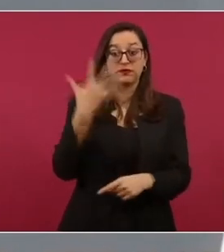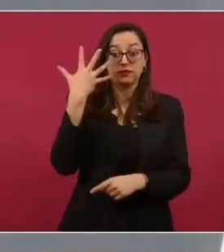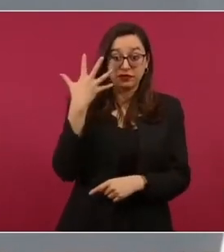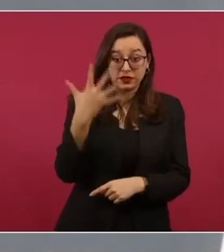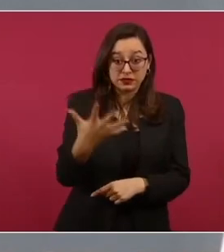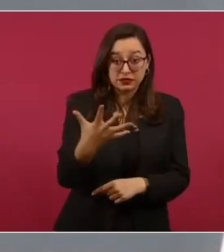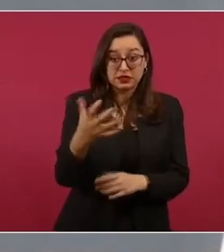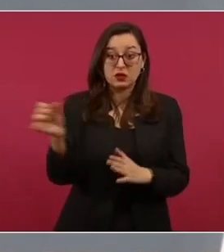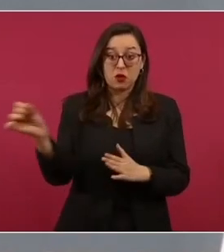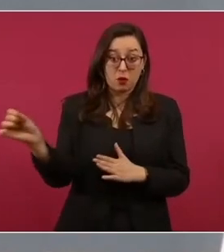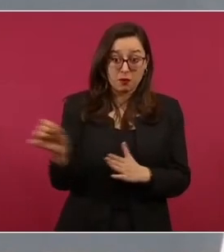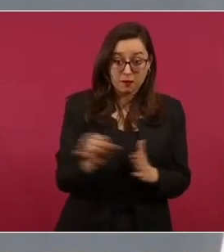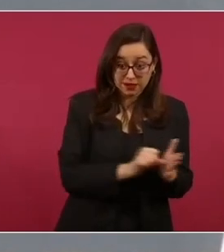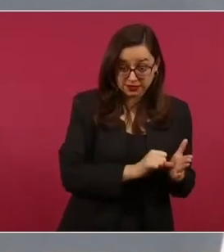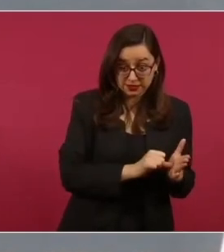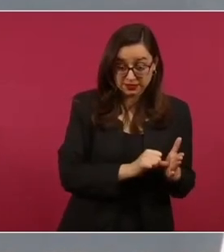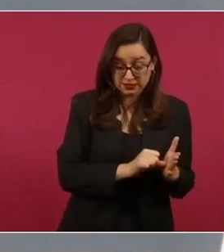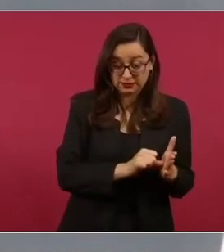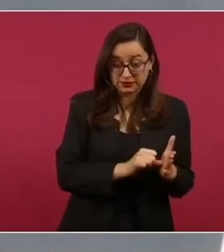en cinco meses,